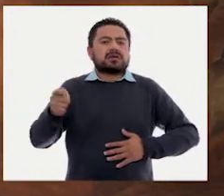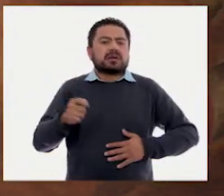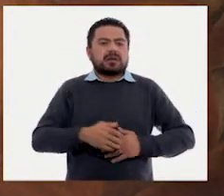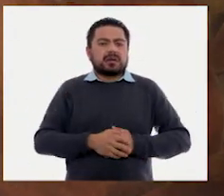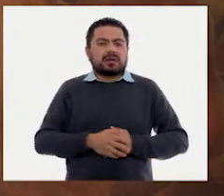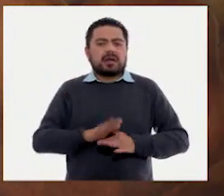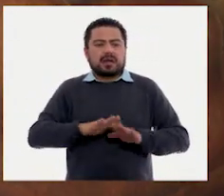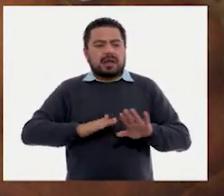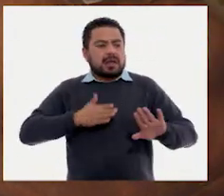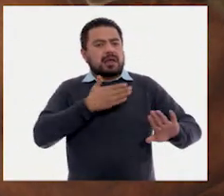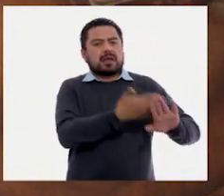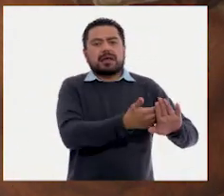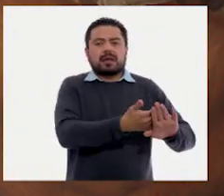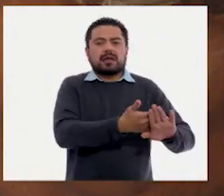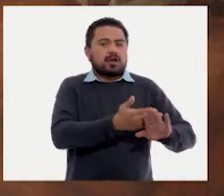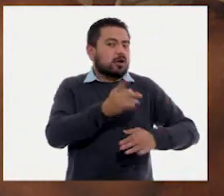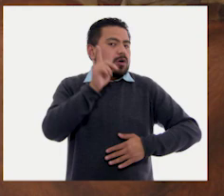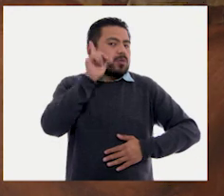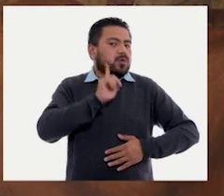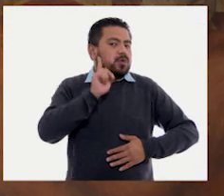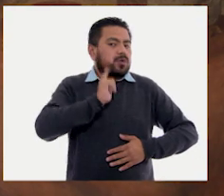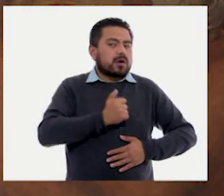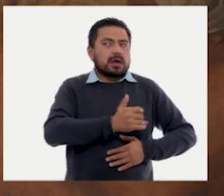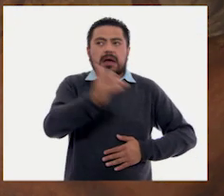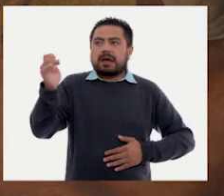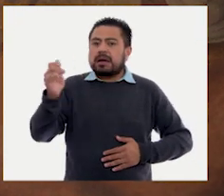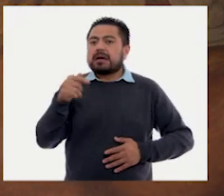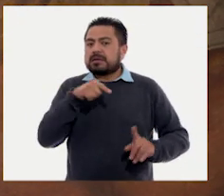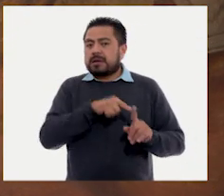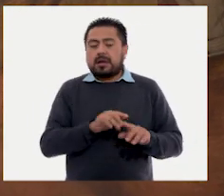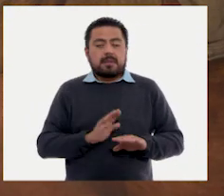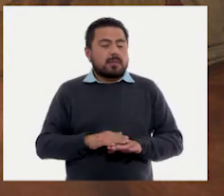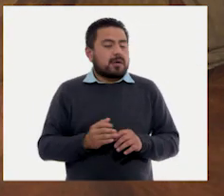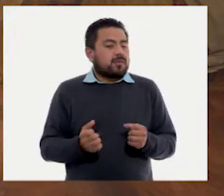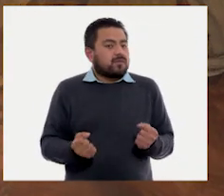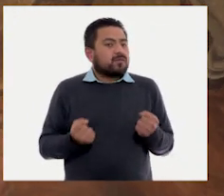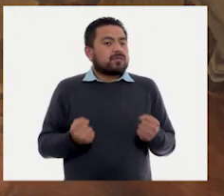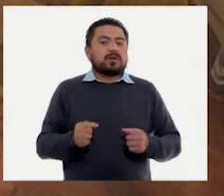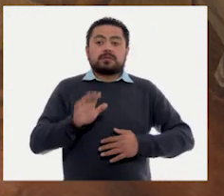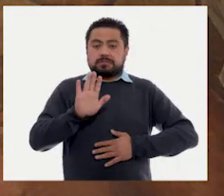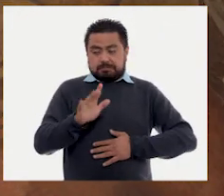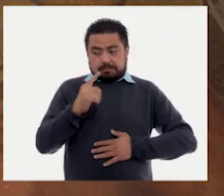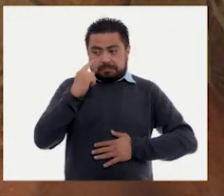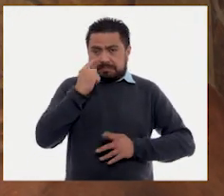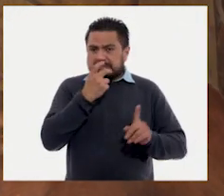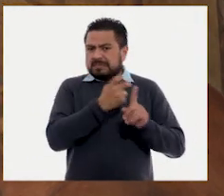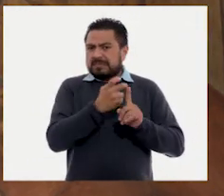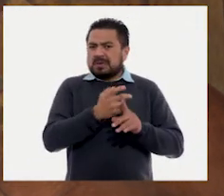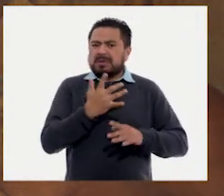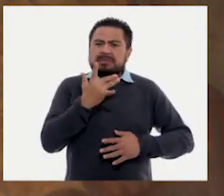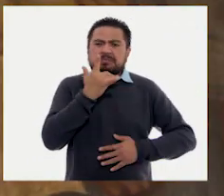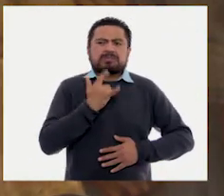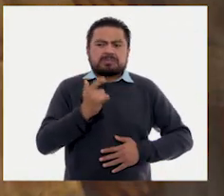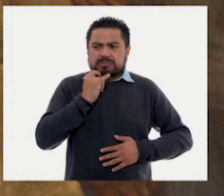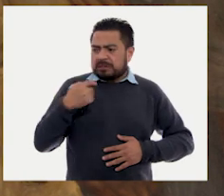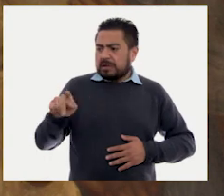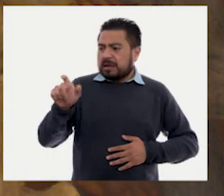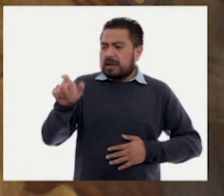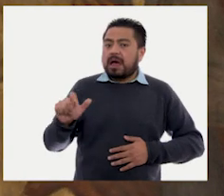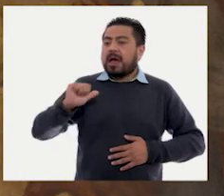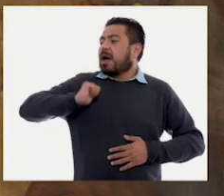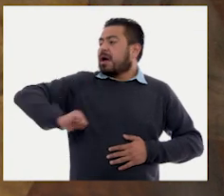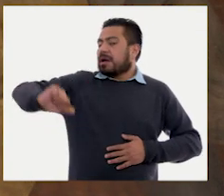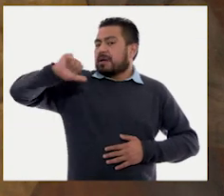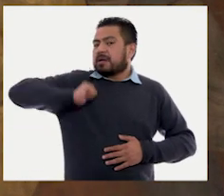Atentado a las maestras rurales, una obra de gran fuerza. Y fíjense, eso fue una hazaña, porque en esa época